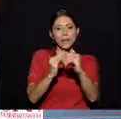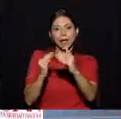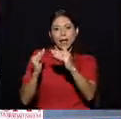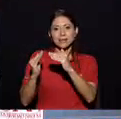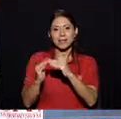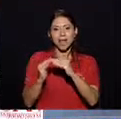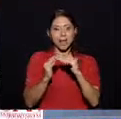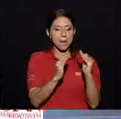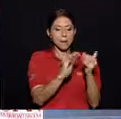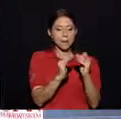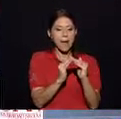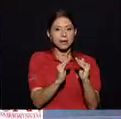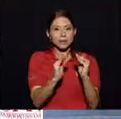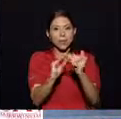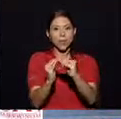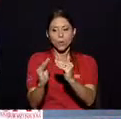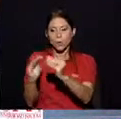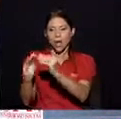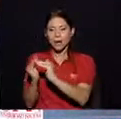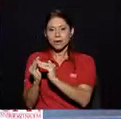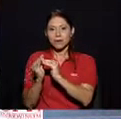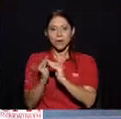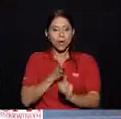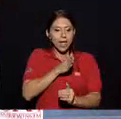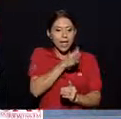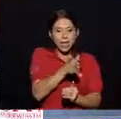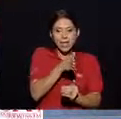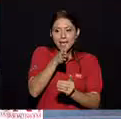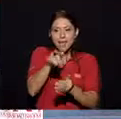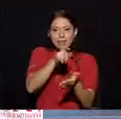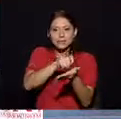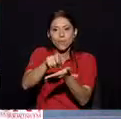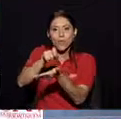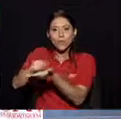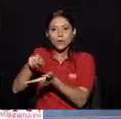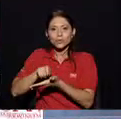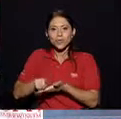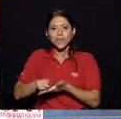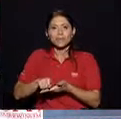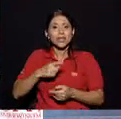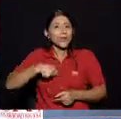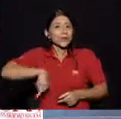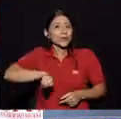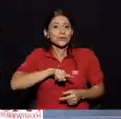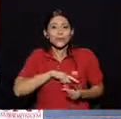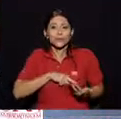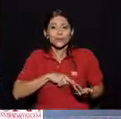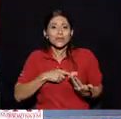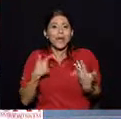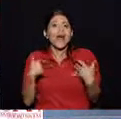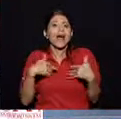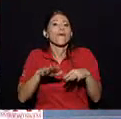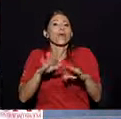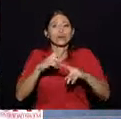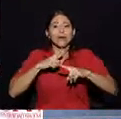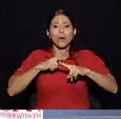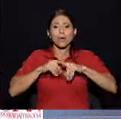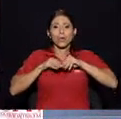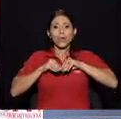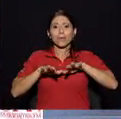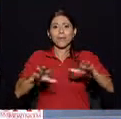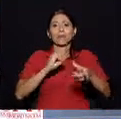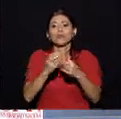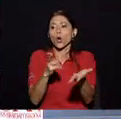uno de nosotros tiene un papel que desempeñar en esto, que primero yo diría el apoyo,